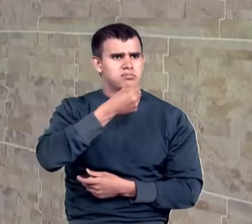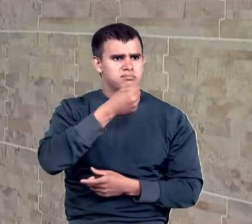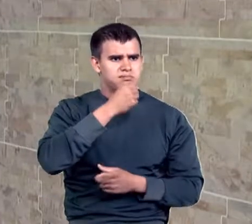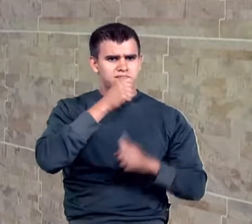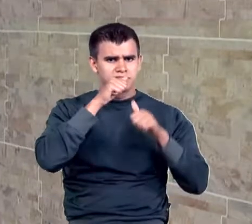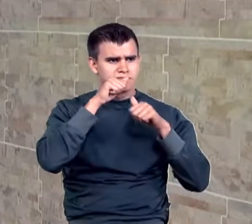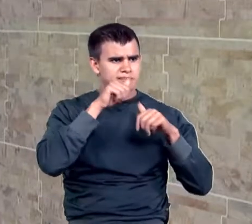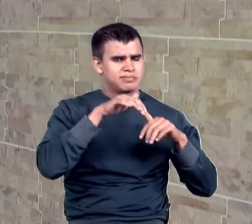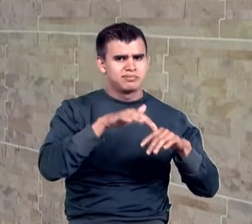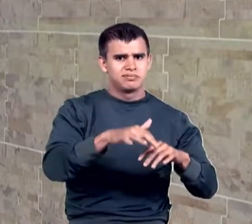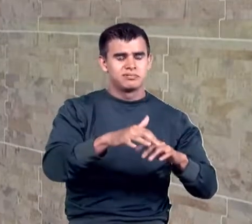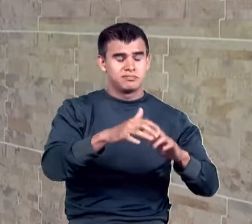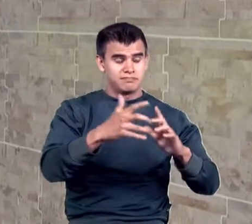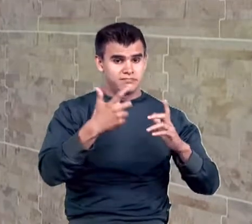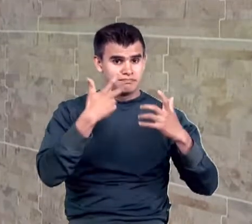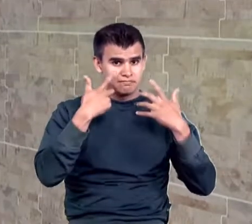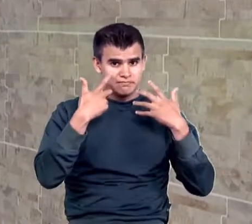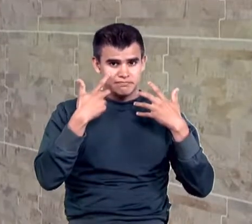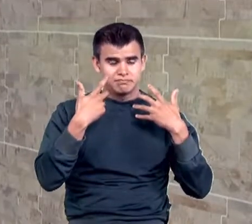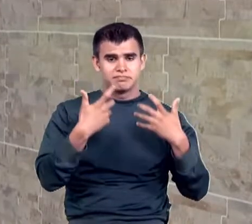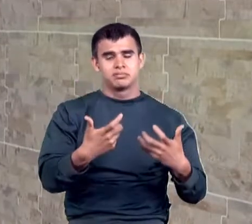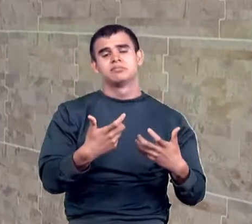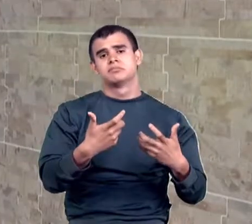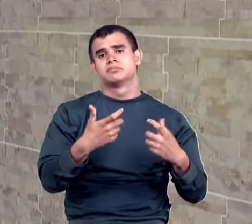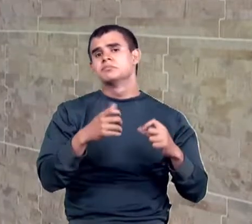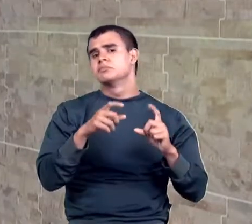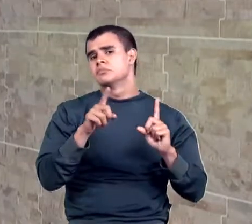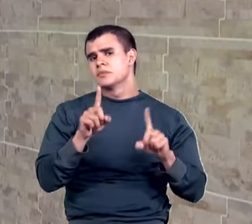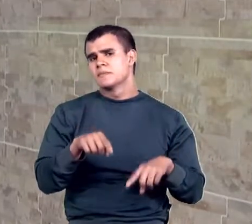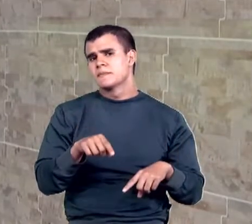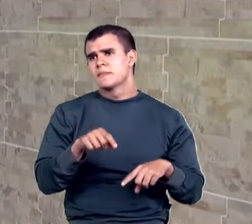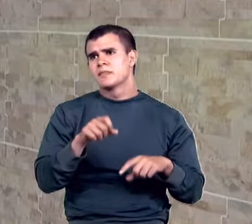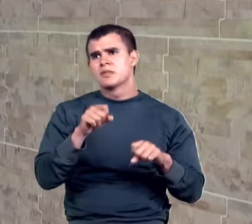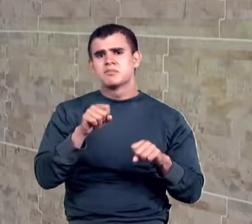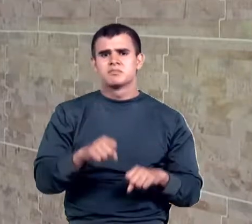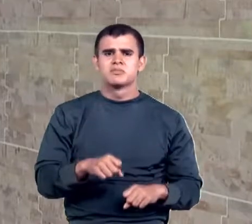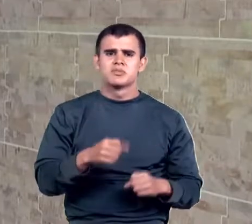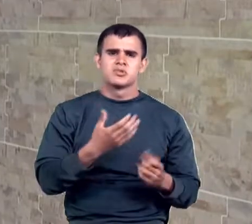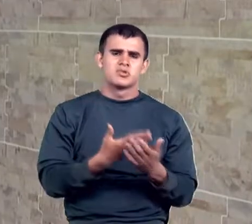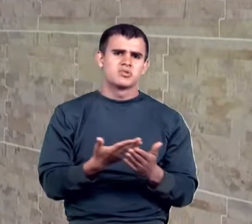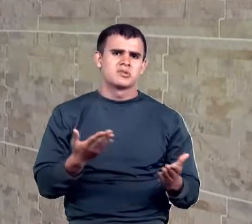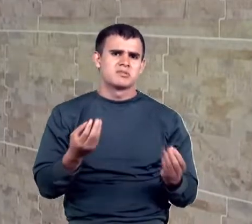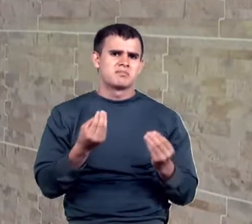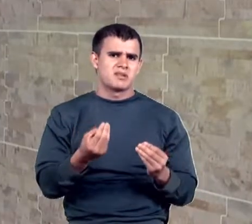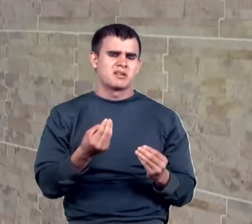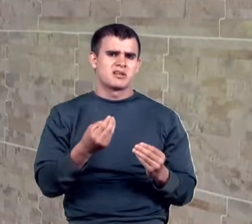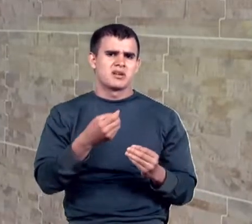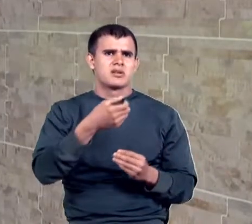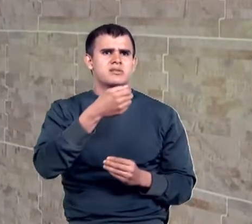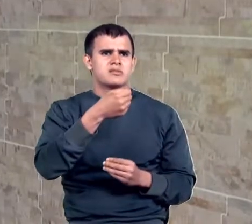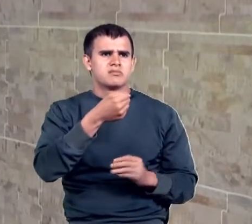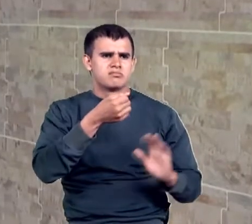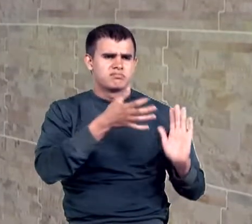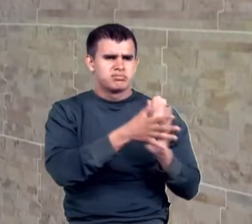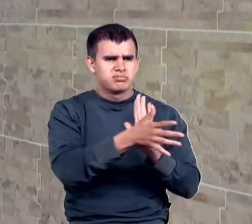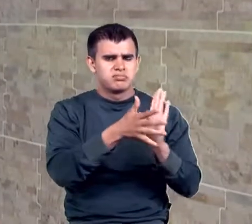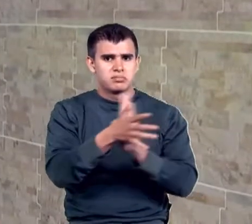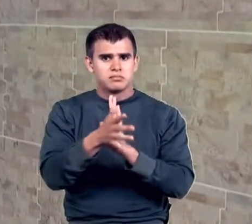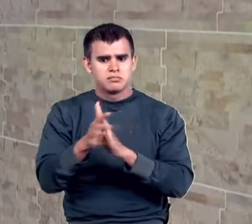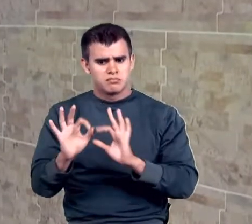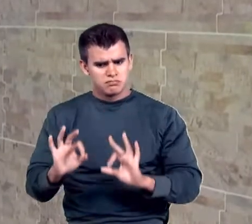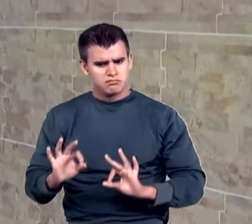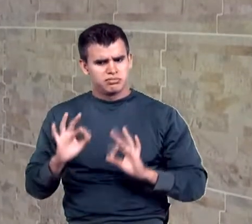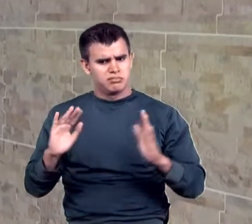una comunicación audiovisual, todo lo que podría servirles de insumo para crear una